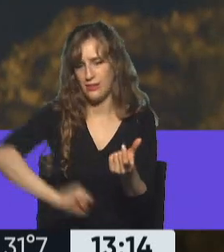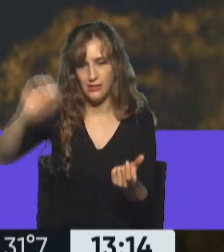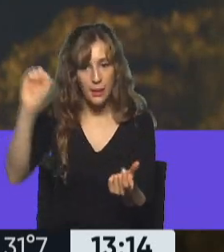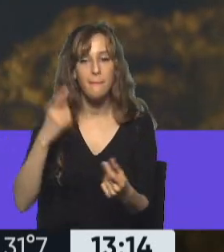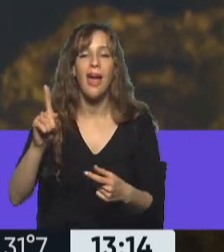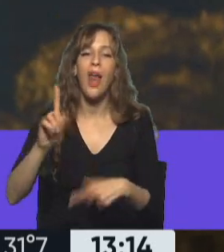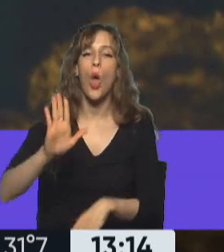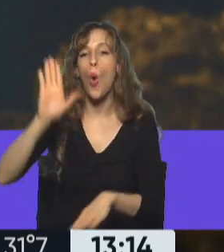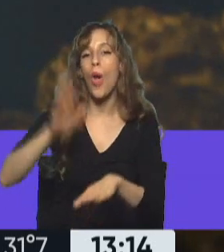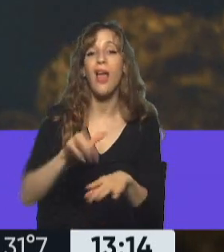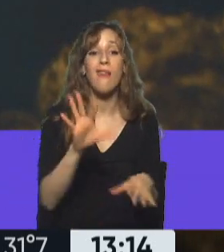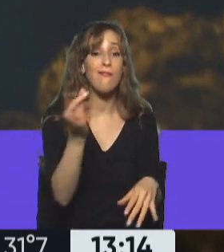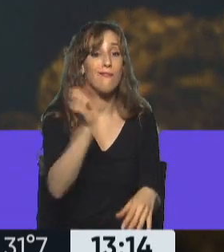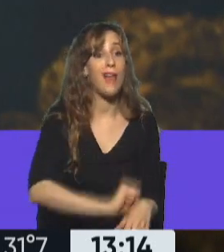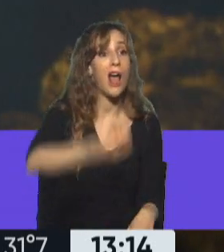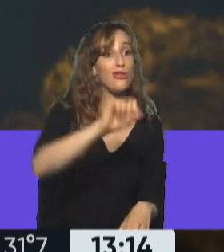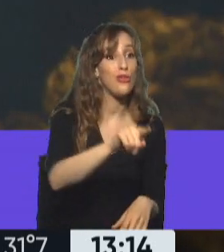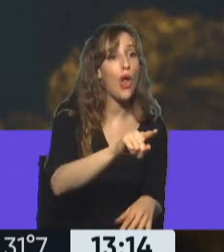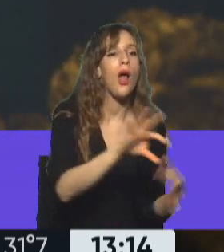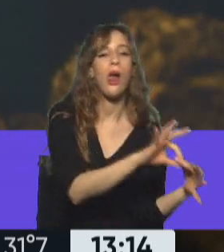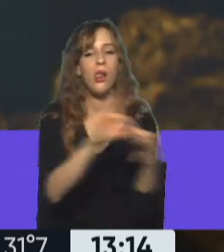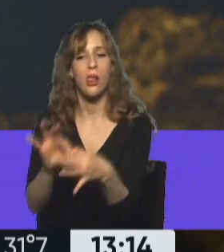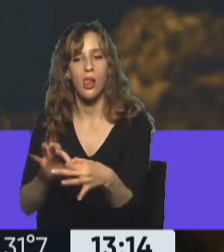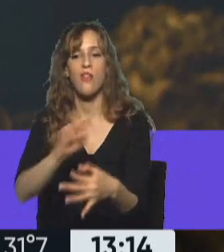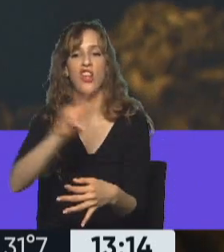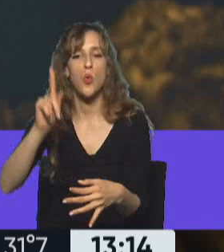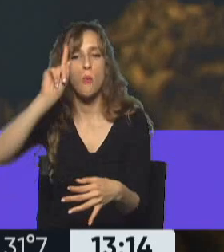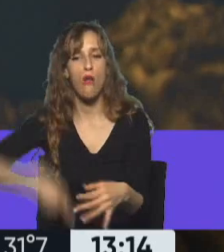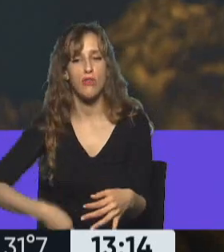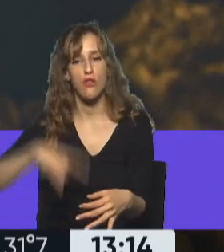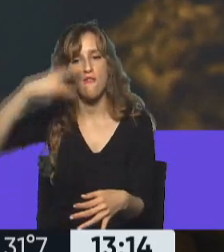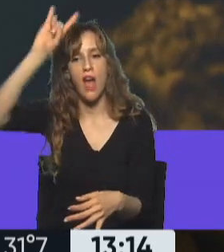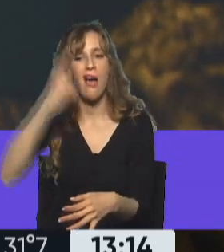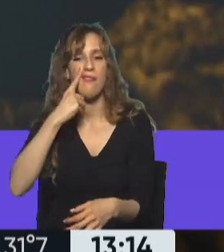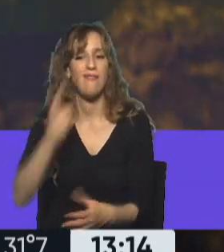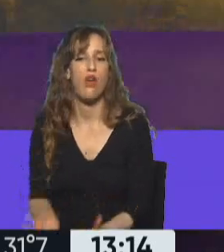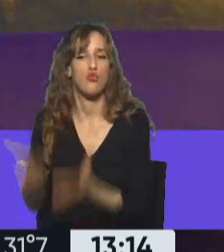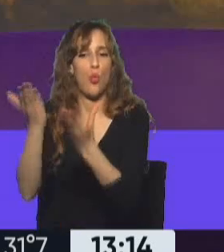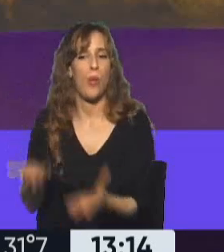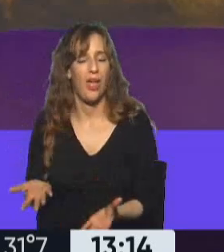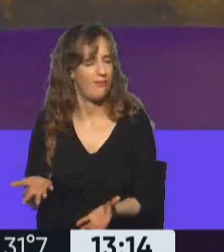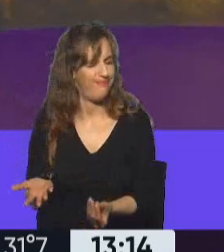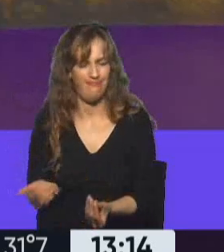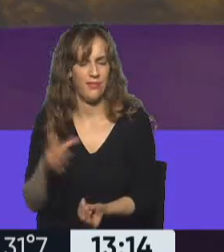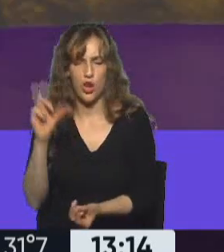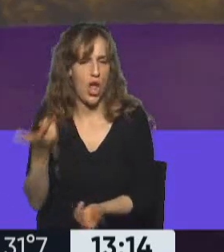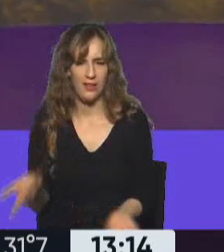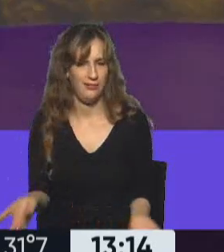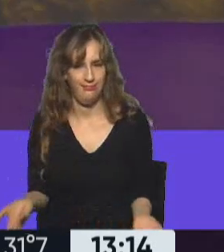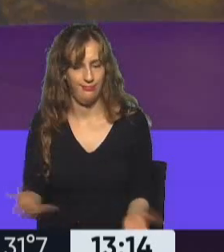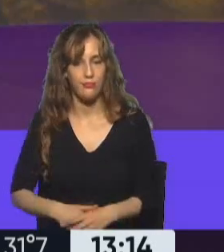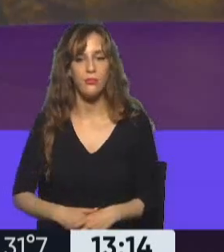este caso, a la inflación, porque la carne suba 21%, en este caso el ganado de pie. Avancemos un poco más.